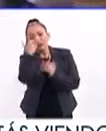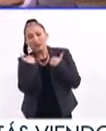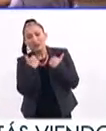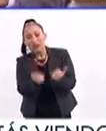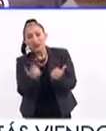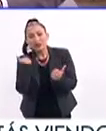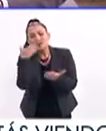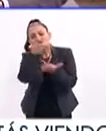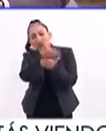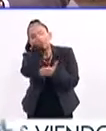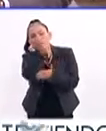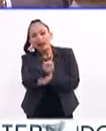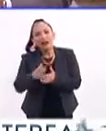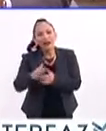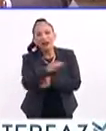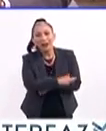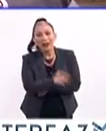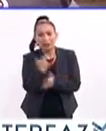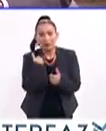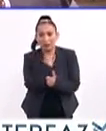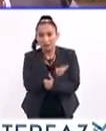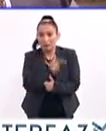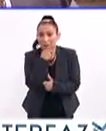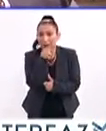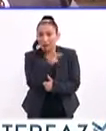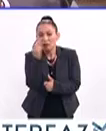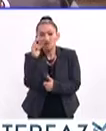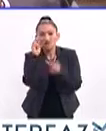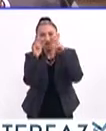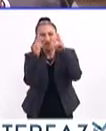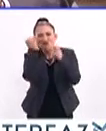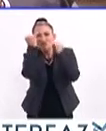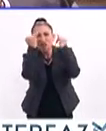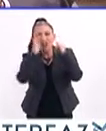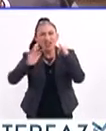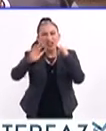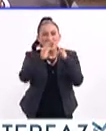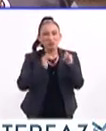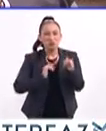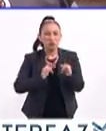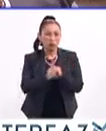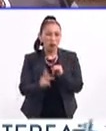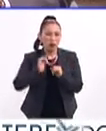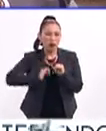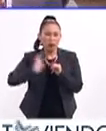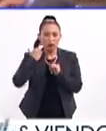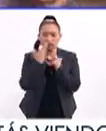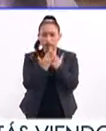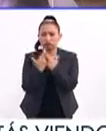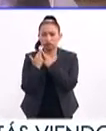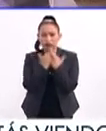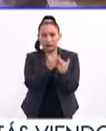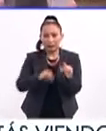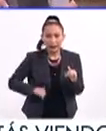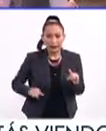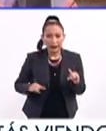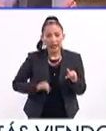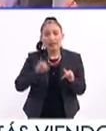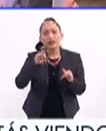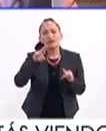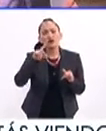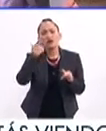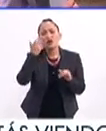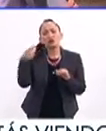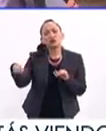entender, adentrarnos a lo que es a mí me gusta utilizar la palabra cosmovisión de lo que son los pueblos originarios, que es muy vasta, muy interesante. Y bueno, me gustaría que